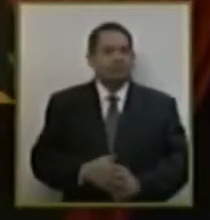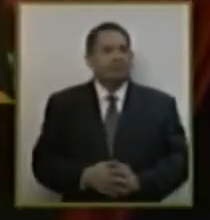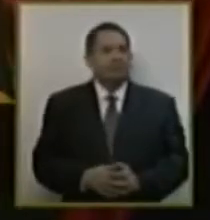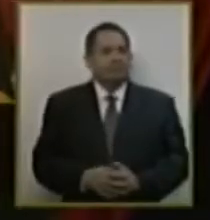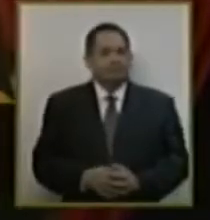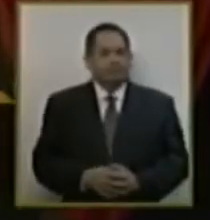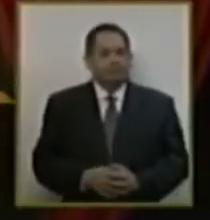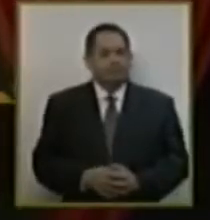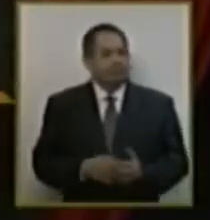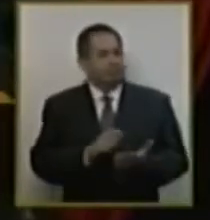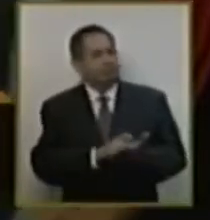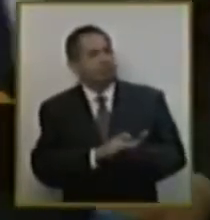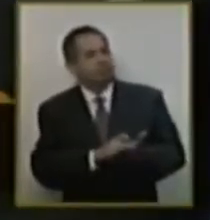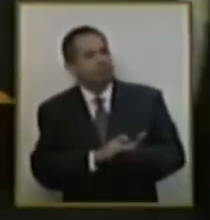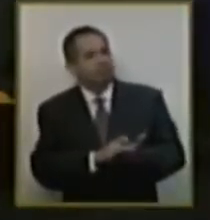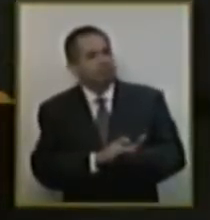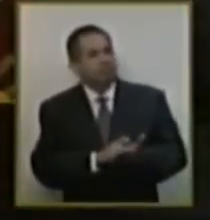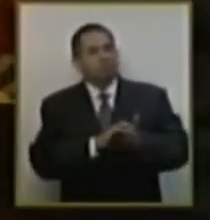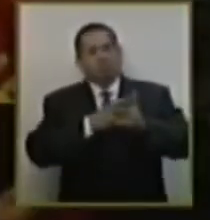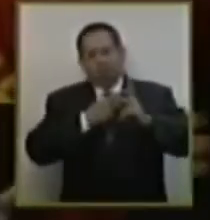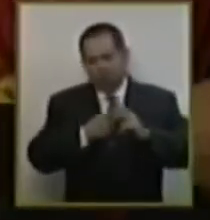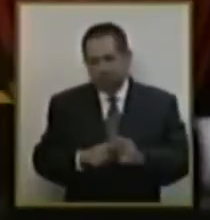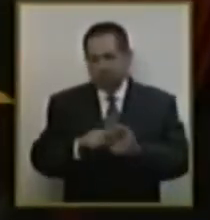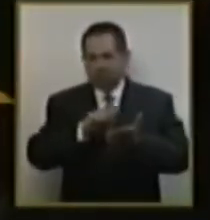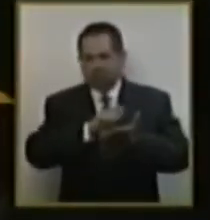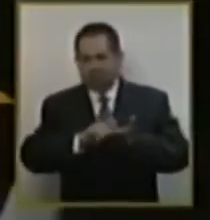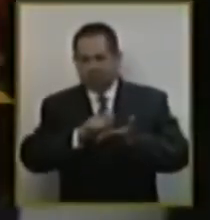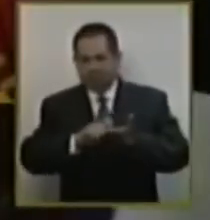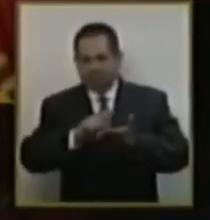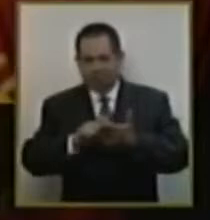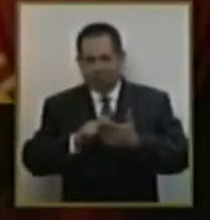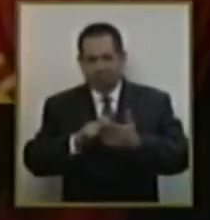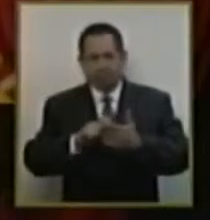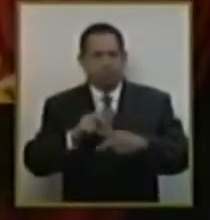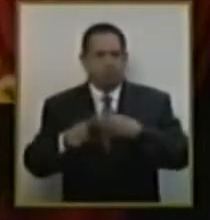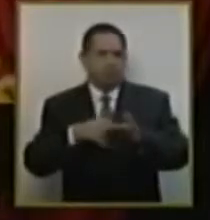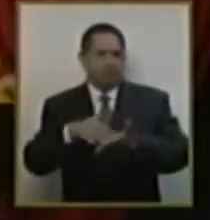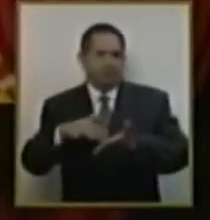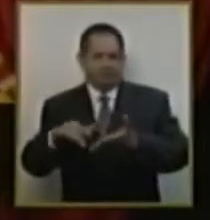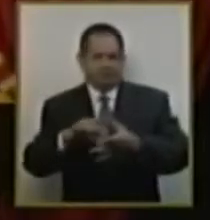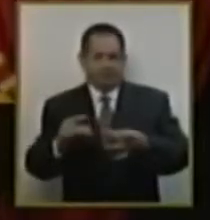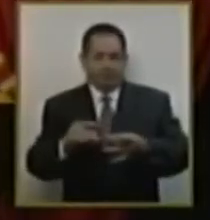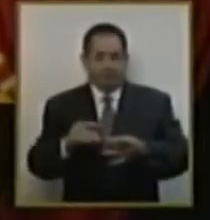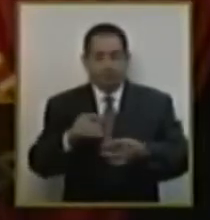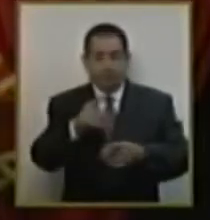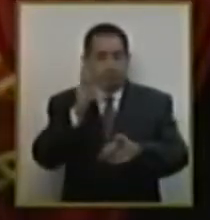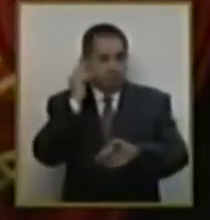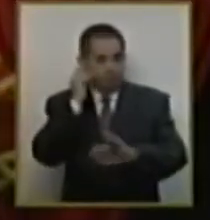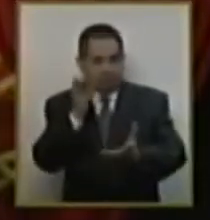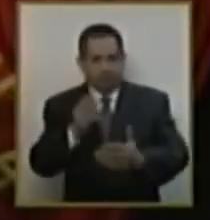Y a partir de ahí, pues me lancé a pergeñar lo que van a leer, a lo que van a escuchar.